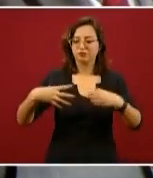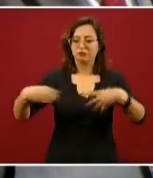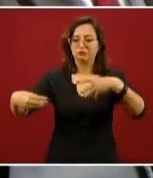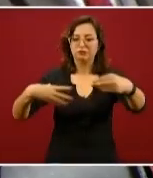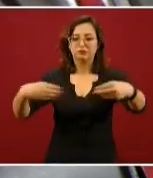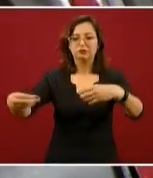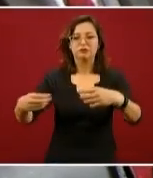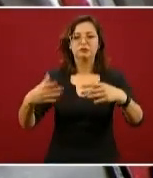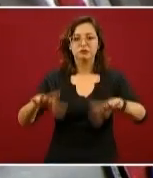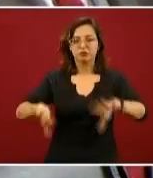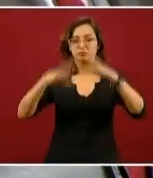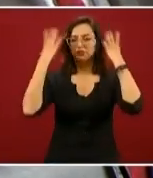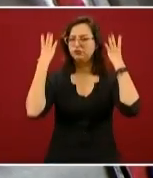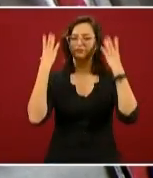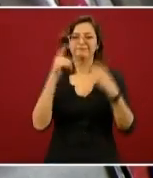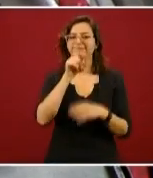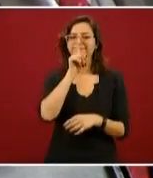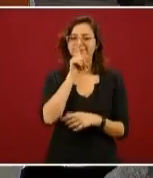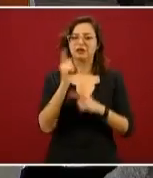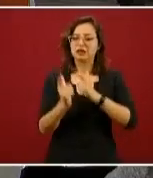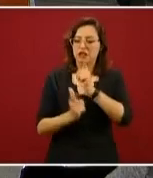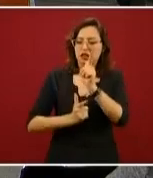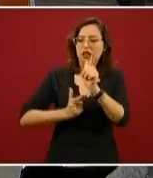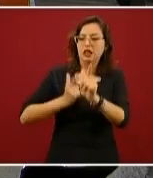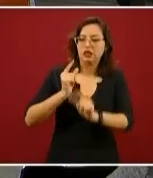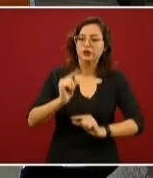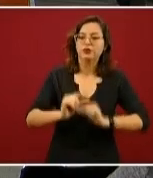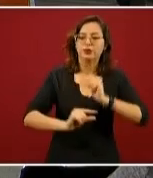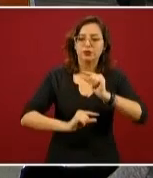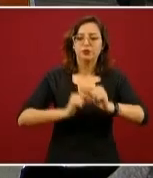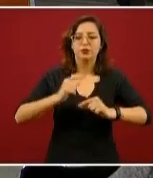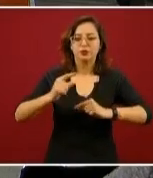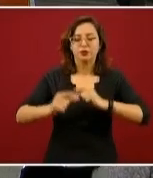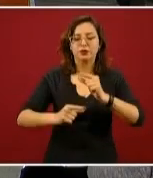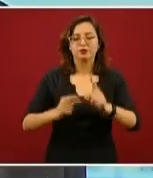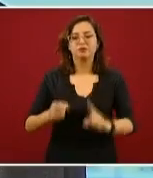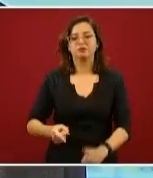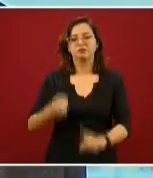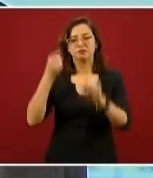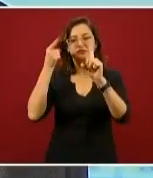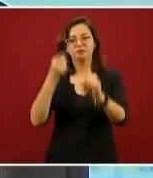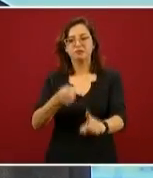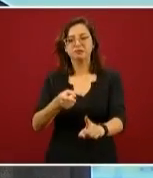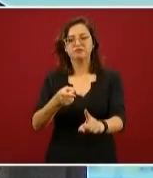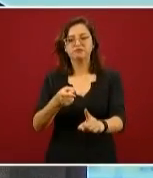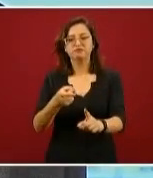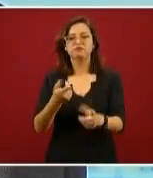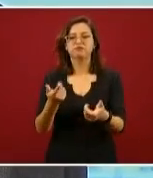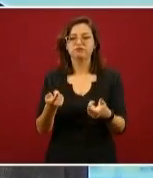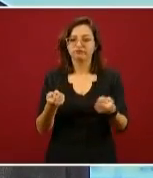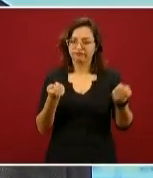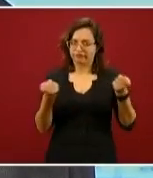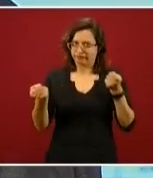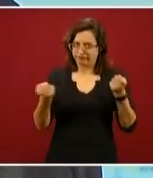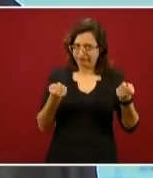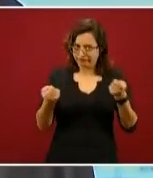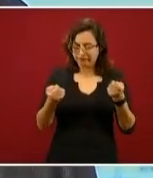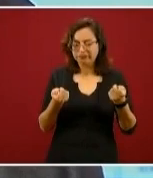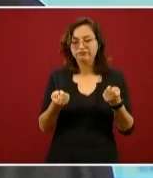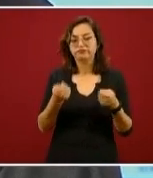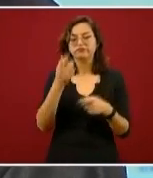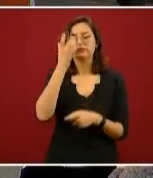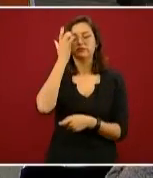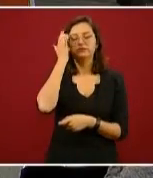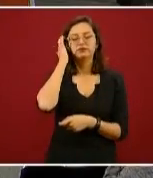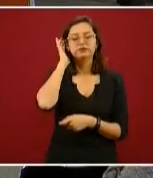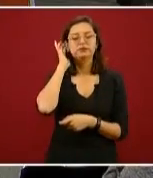velocidad de propagación, contribuyendo al esfuerzo inicial centrado particularmente en la contención. En